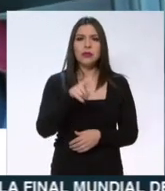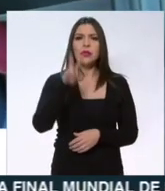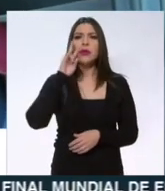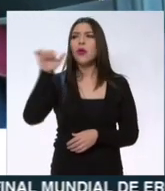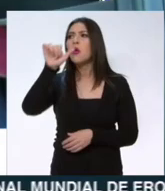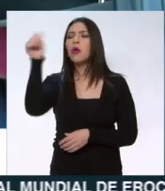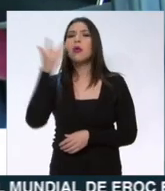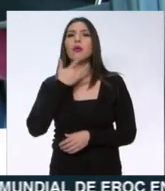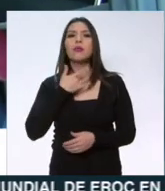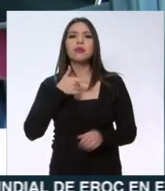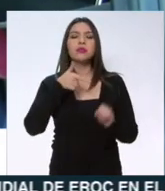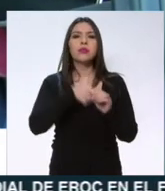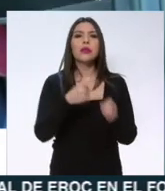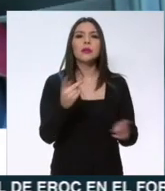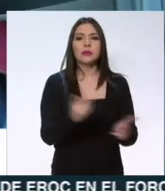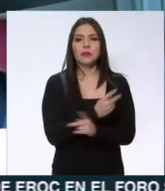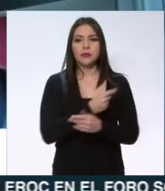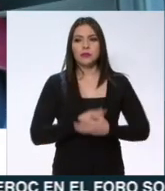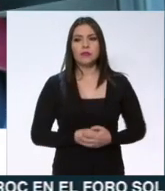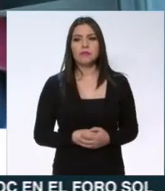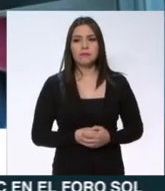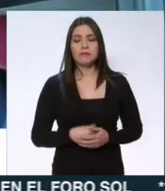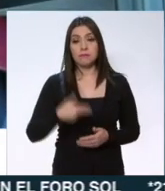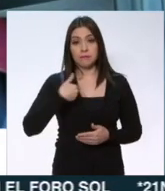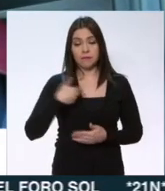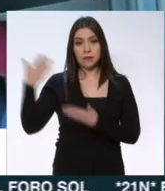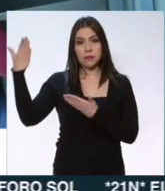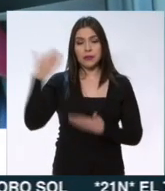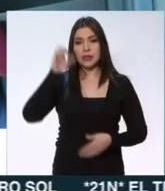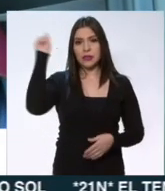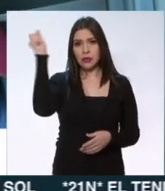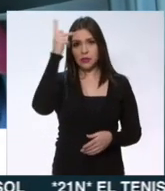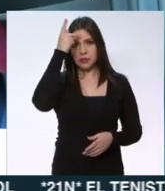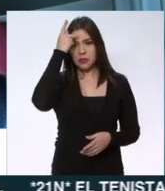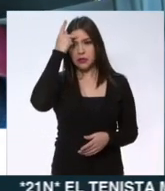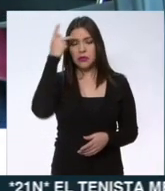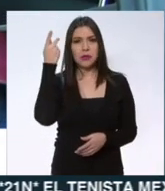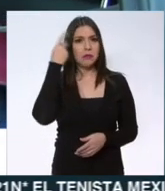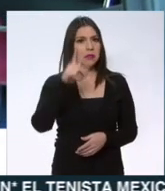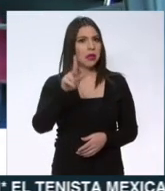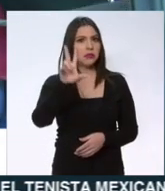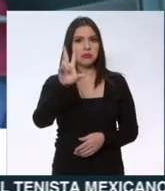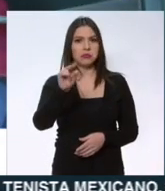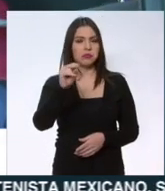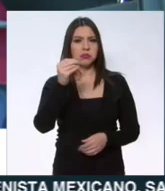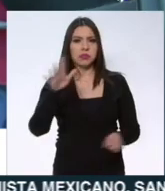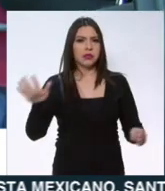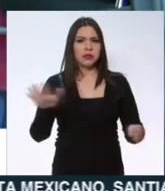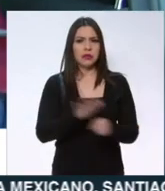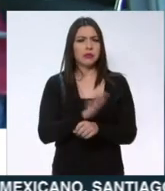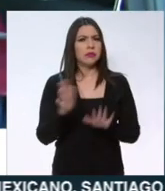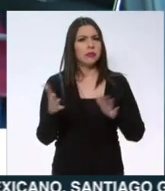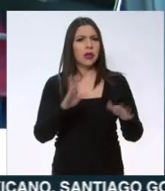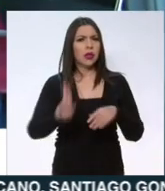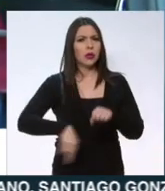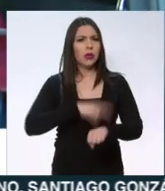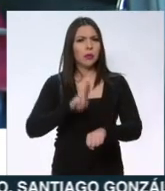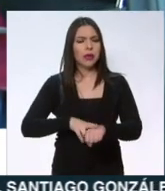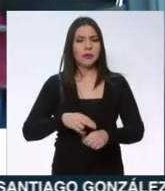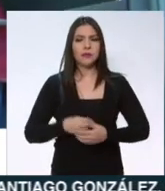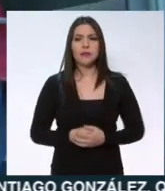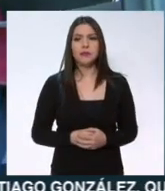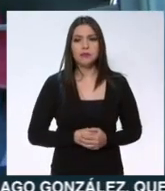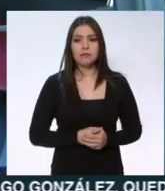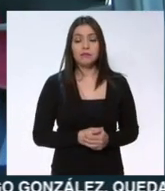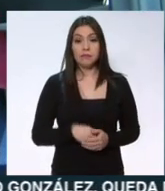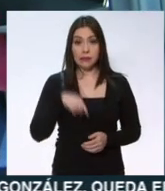vengo de fuera, de San Luis, y no están tan llenas, están normal,